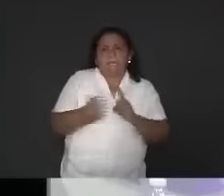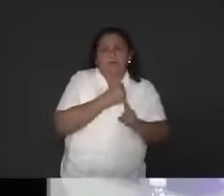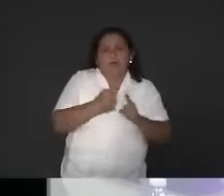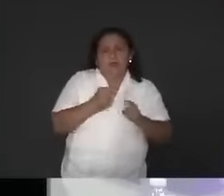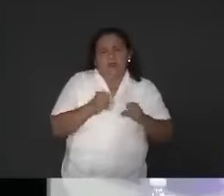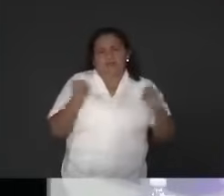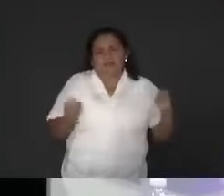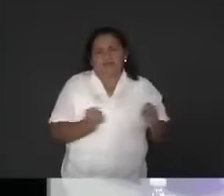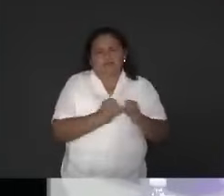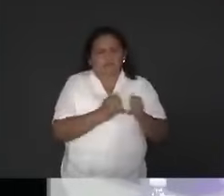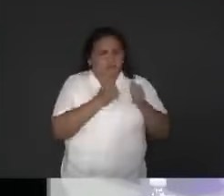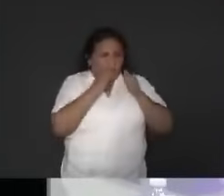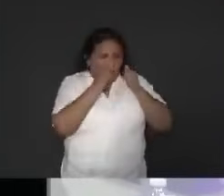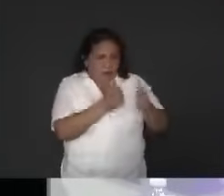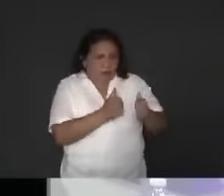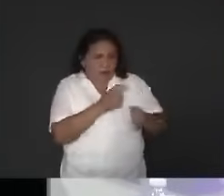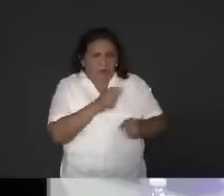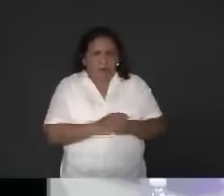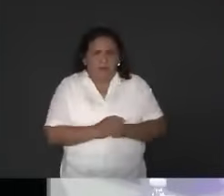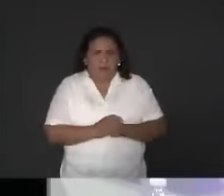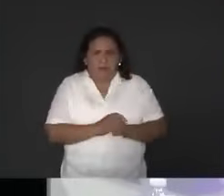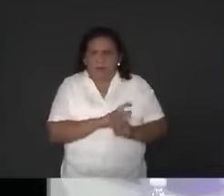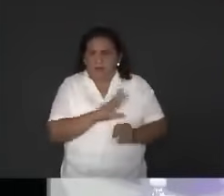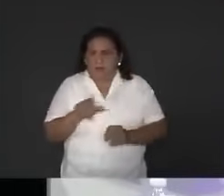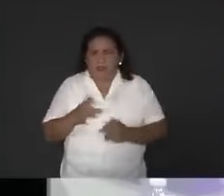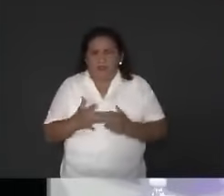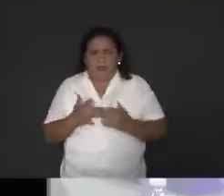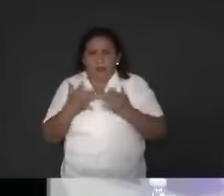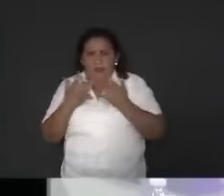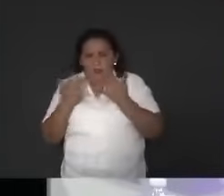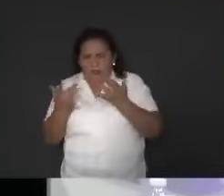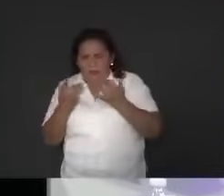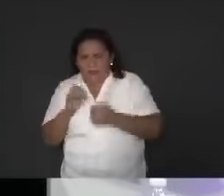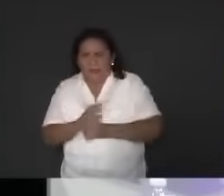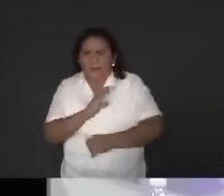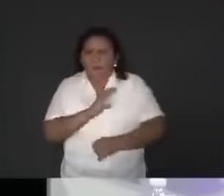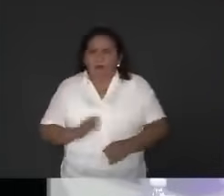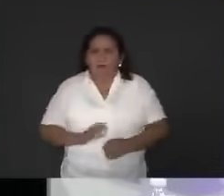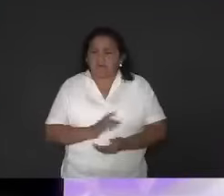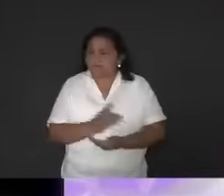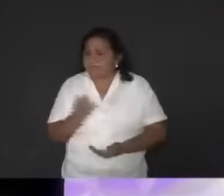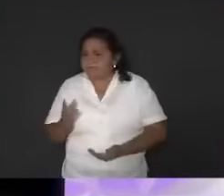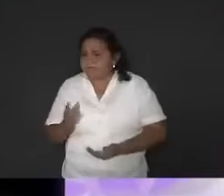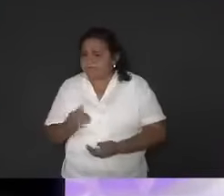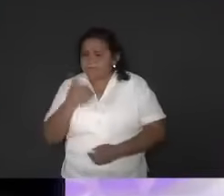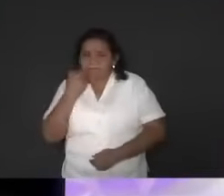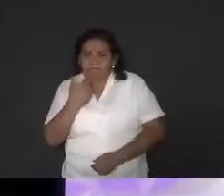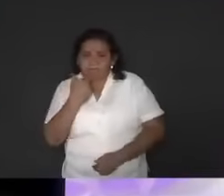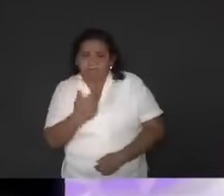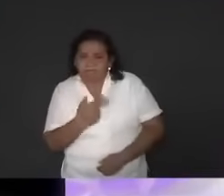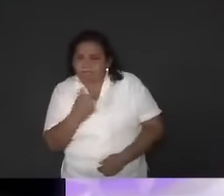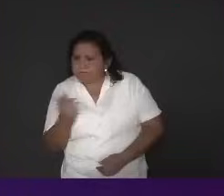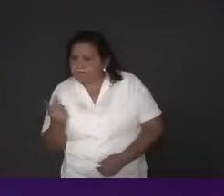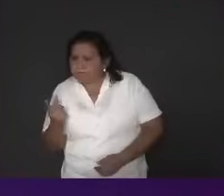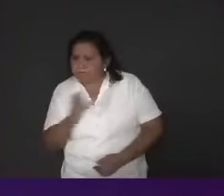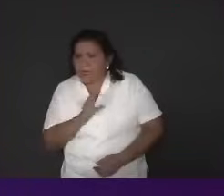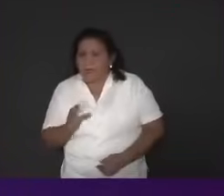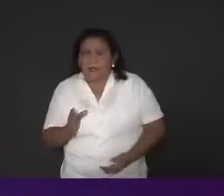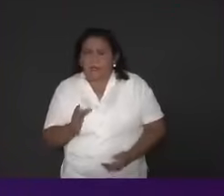eso debería estar atendiendo. Deberías renunciar a tu candidatura. Gracias. ¿Quiere responder, candidato? ¿Alguien